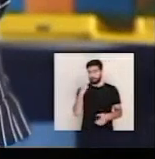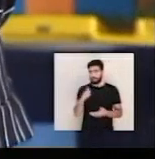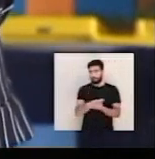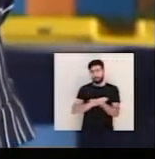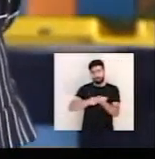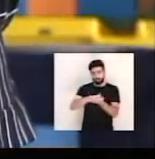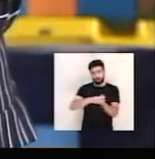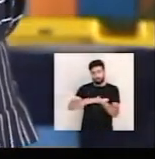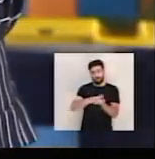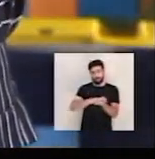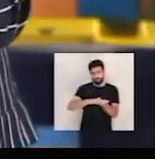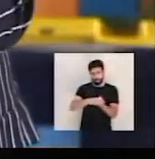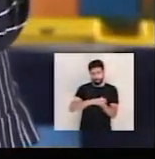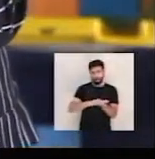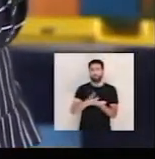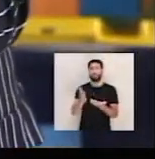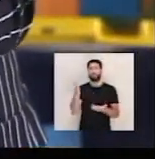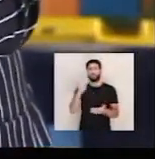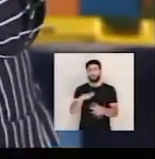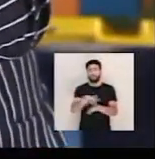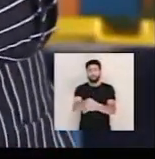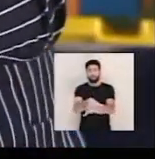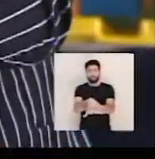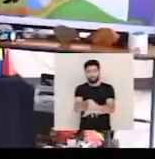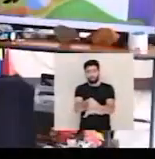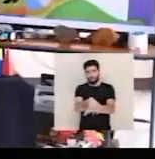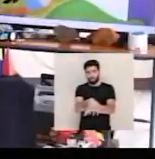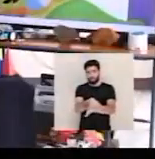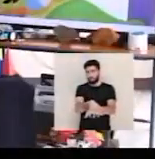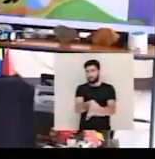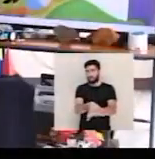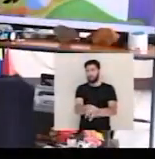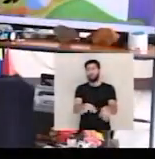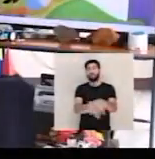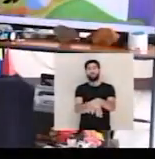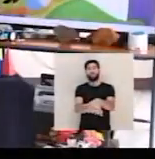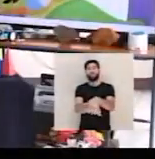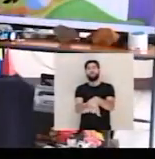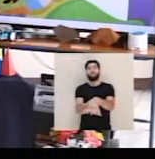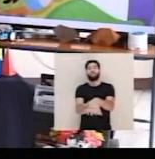nuestras manitas de esta forma. Recuerda que el lavado debe durar